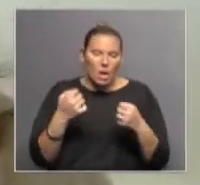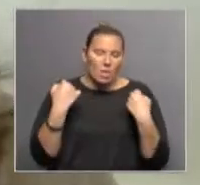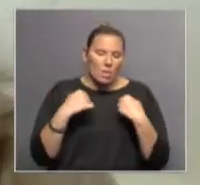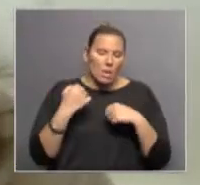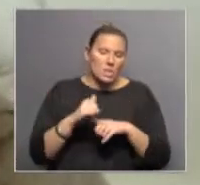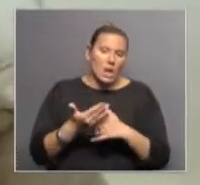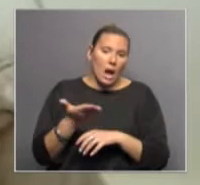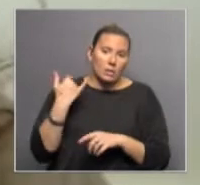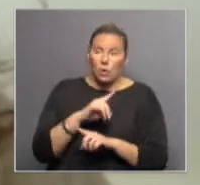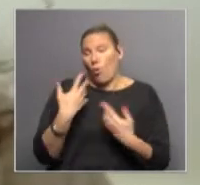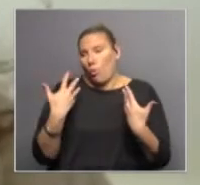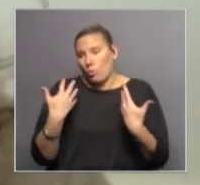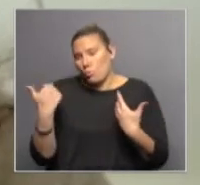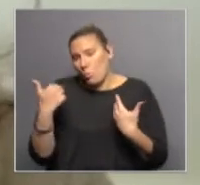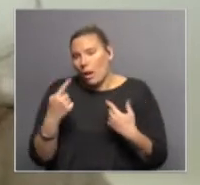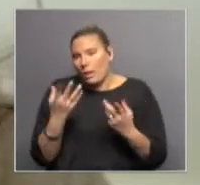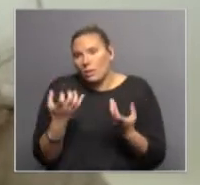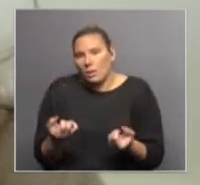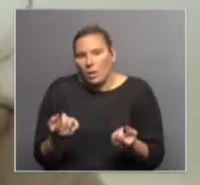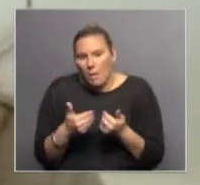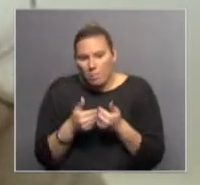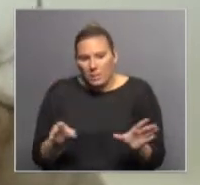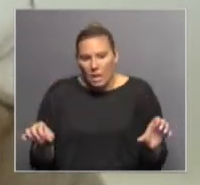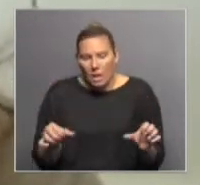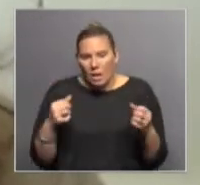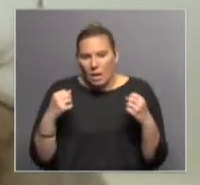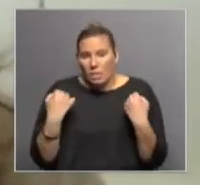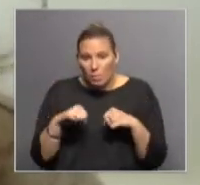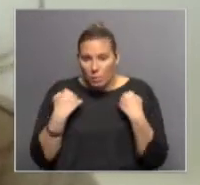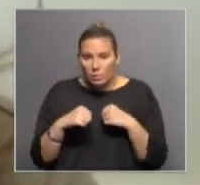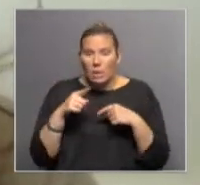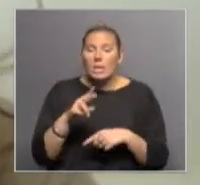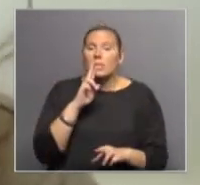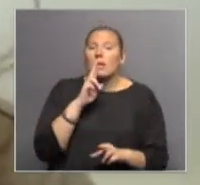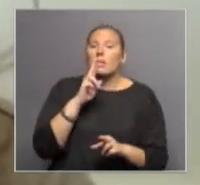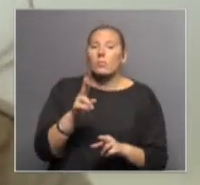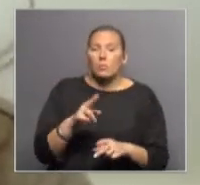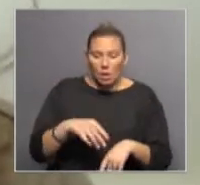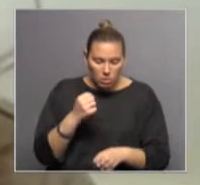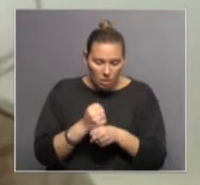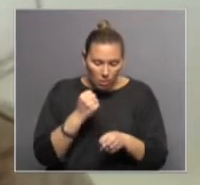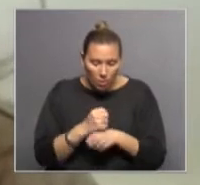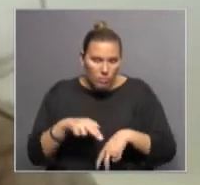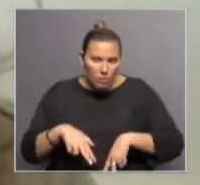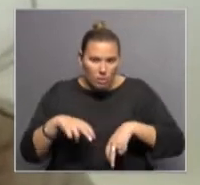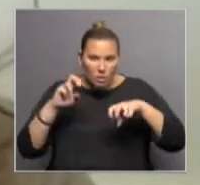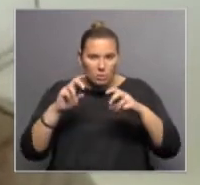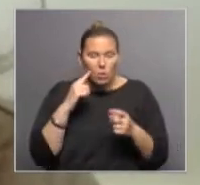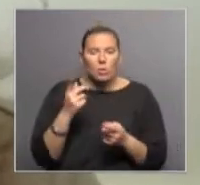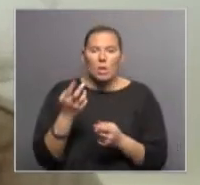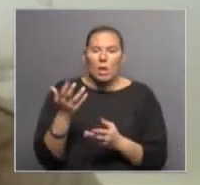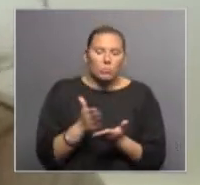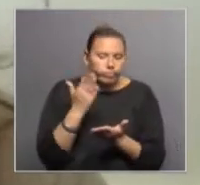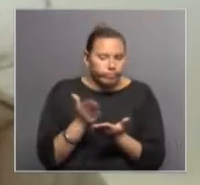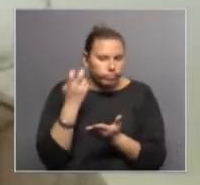hacerlo después de tener COVID. Y bueno, y ese es el resultado de ese trabajo de investigación, de revisión bibliográfica que